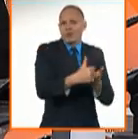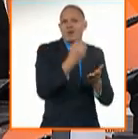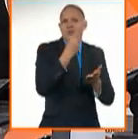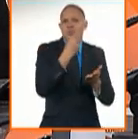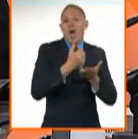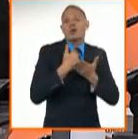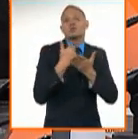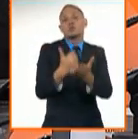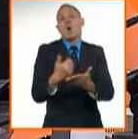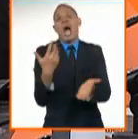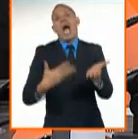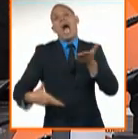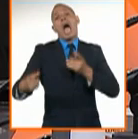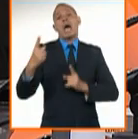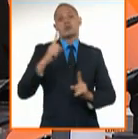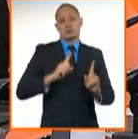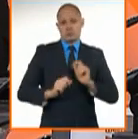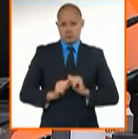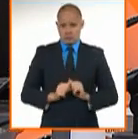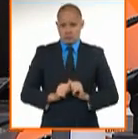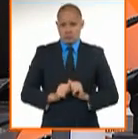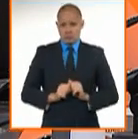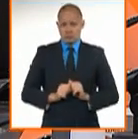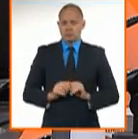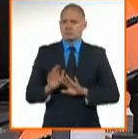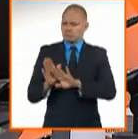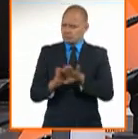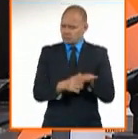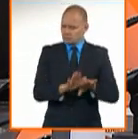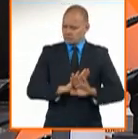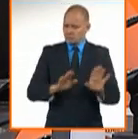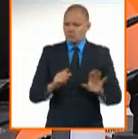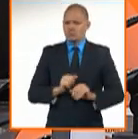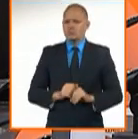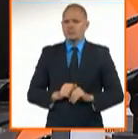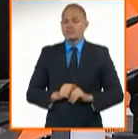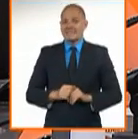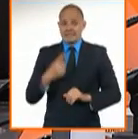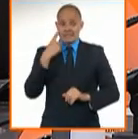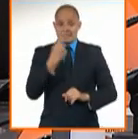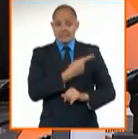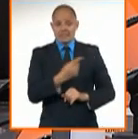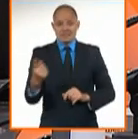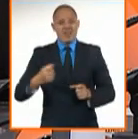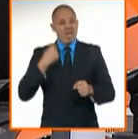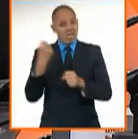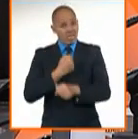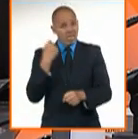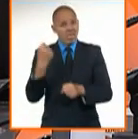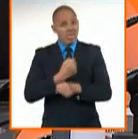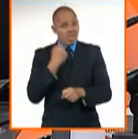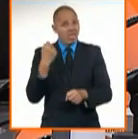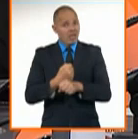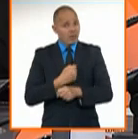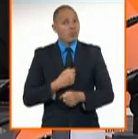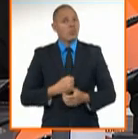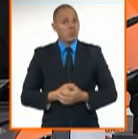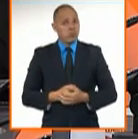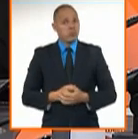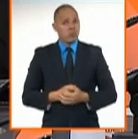termoeléctricas en el país ahí como se ha señalado la sabemos esfuerzo continuo de todos los trabajadores del sistema